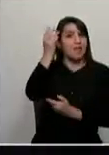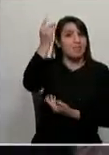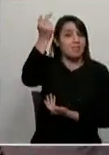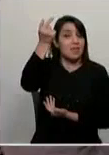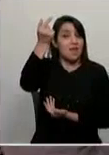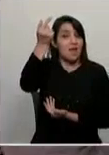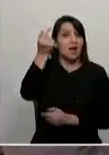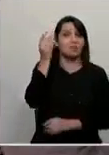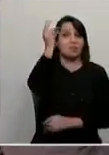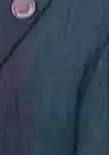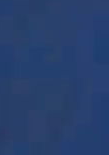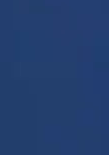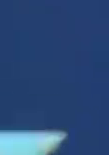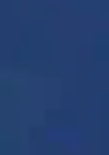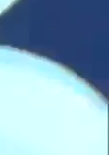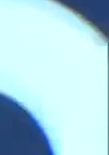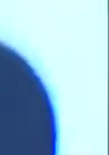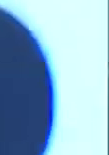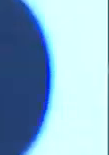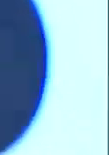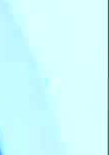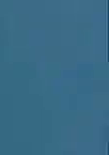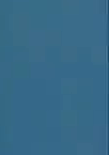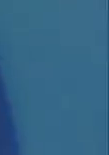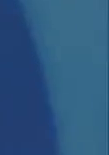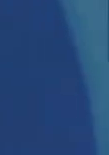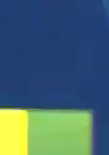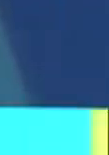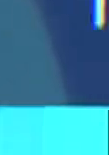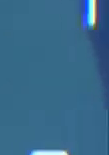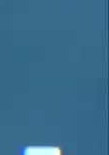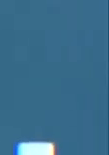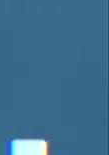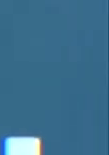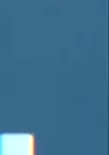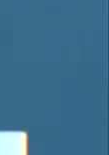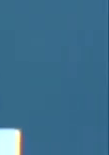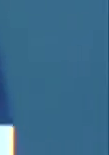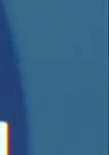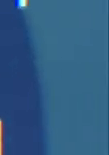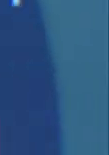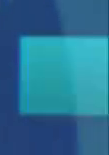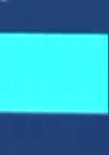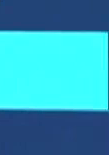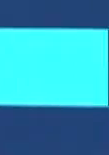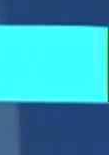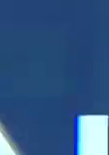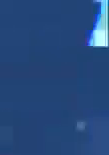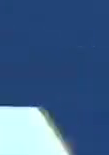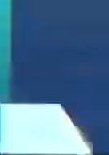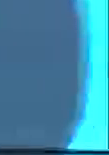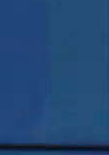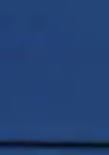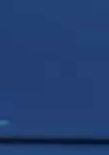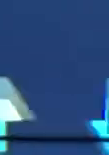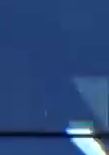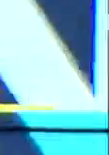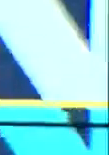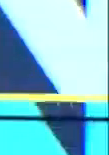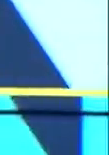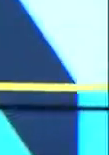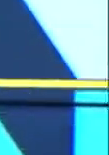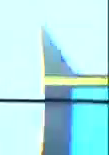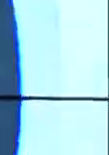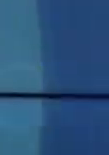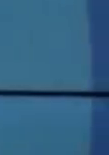Igualmente. Y a ustedes también agradecerles la sintonía. Veníamos transmitiendo desde ya antes ahí en nuestro canal de YouTube, La Red TV. Así que dejamos